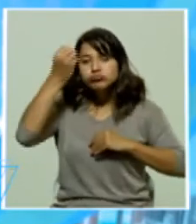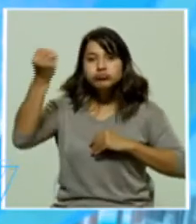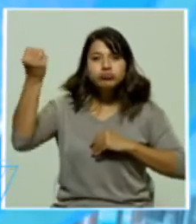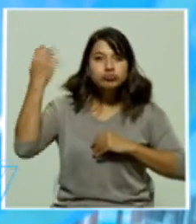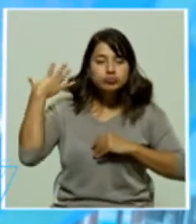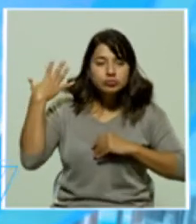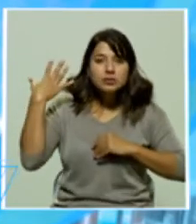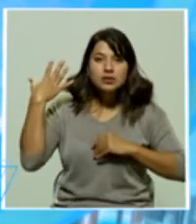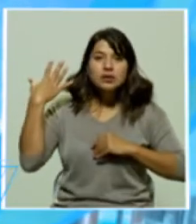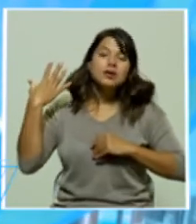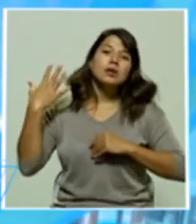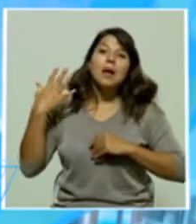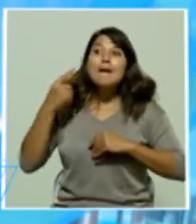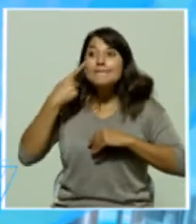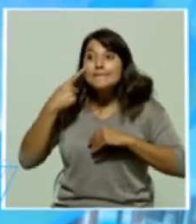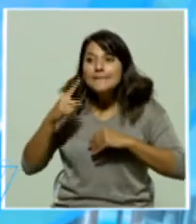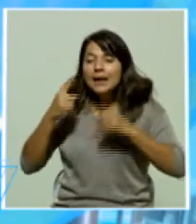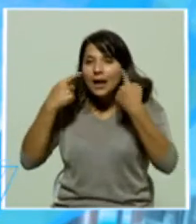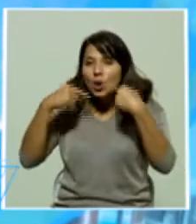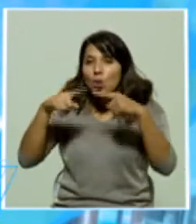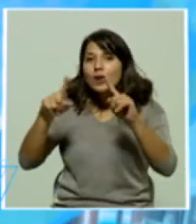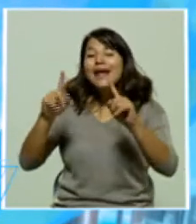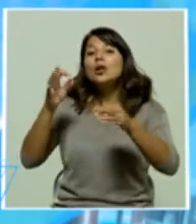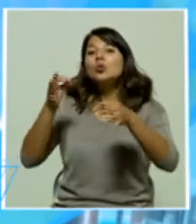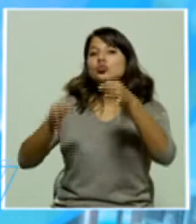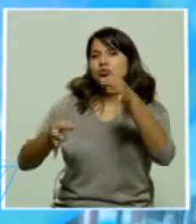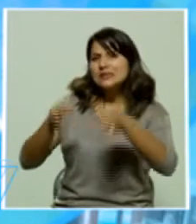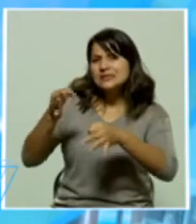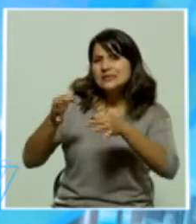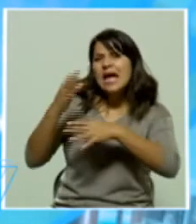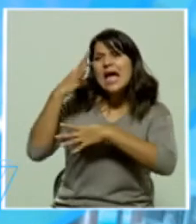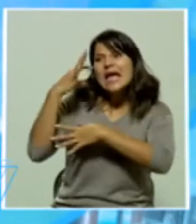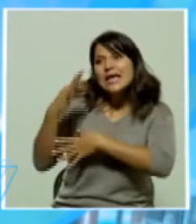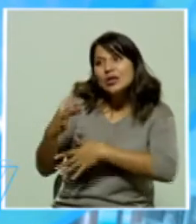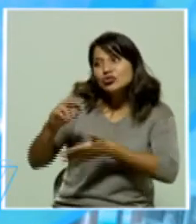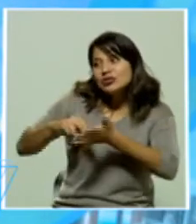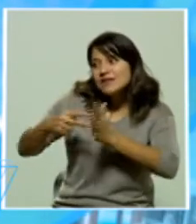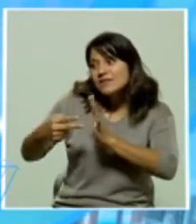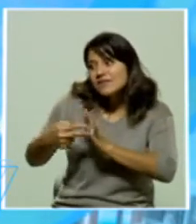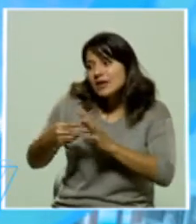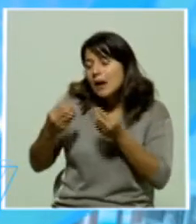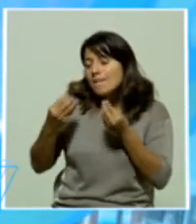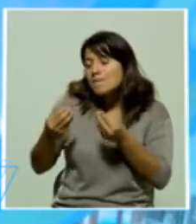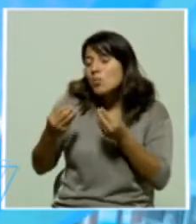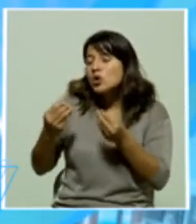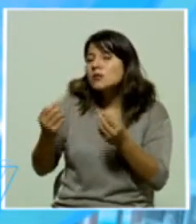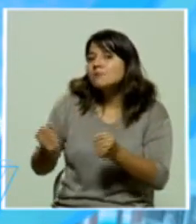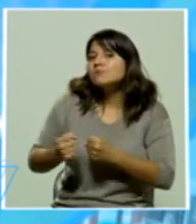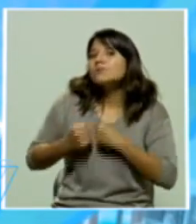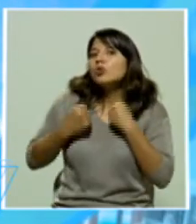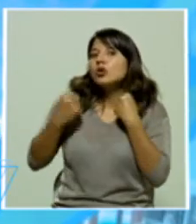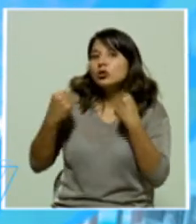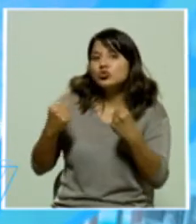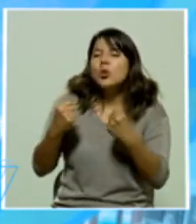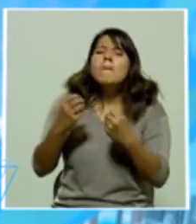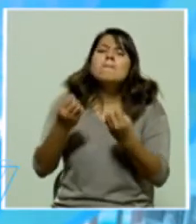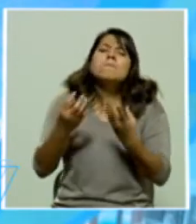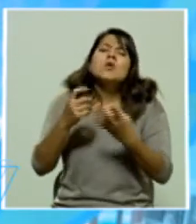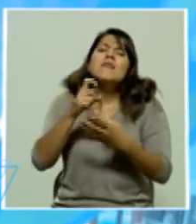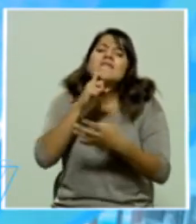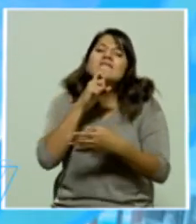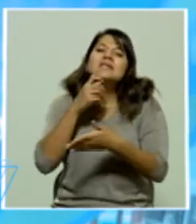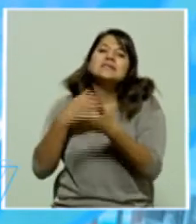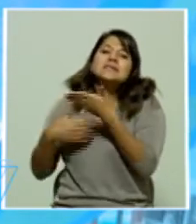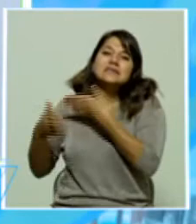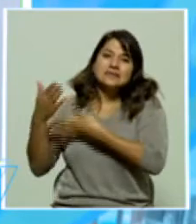ellas ceden al olvido en pro de la justicia, creo que se hace una cosa muy poderosa, que es muy difícil de echar atrás, porque por supuesto